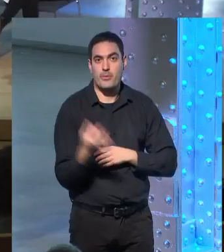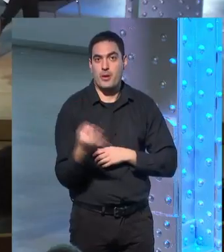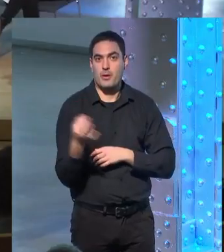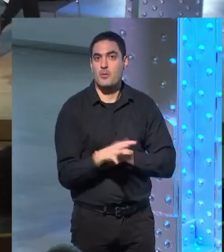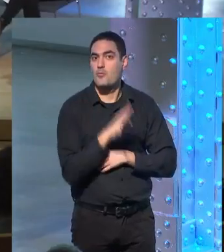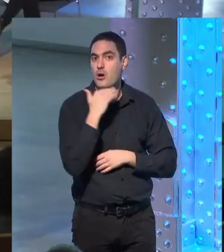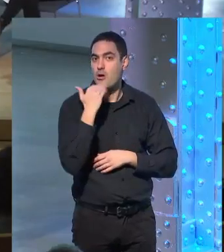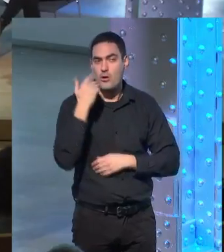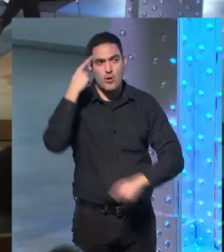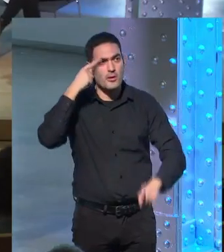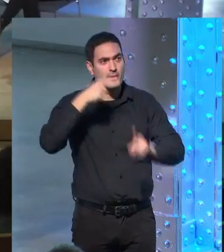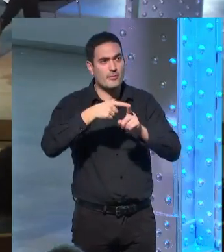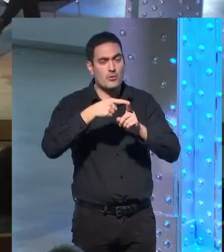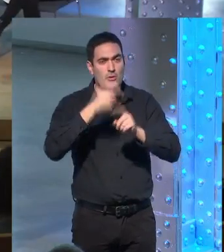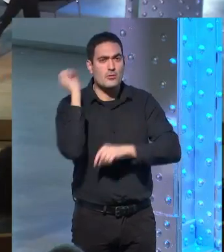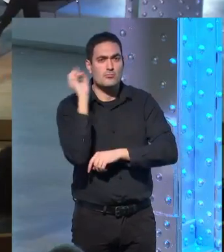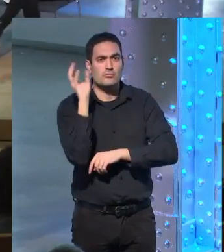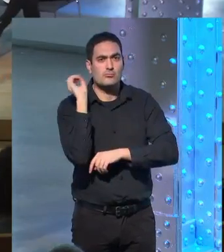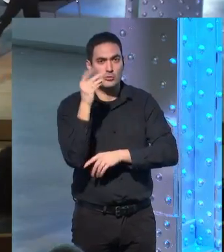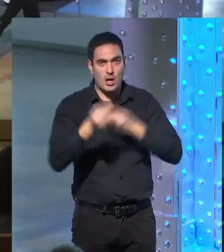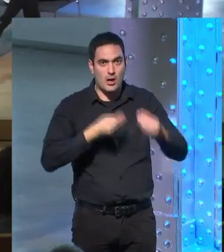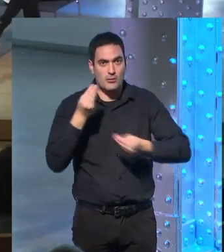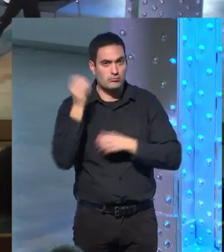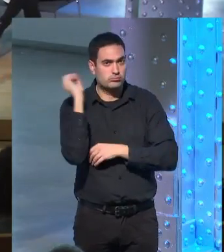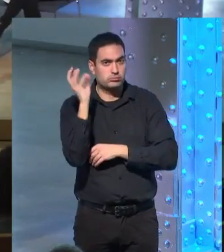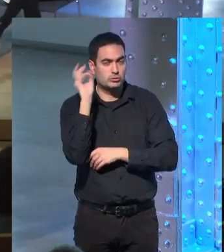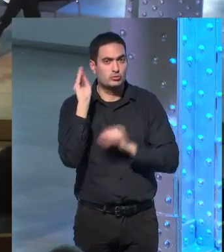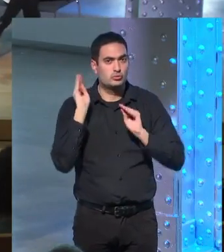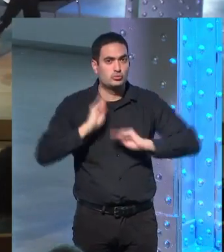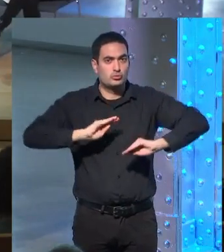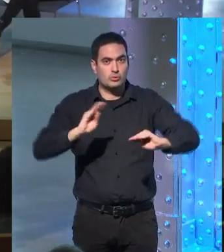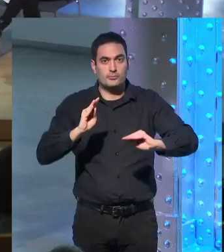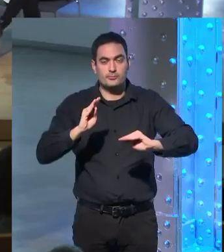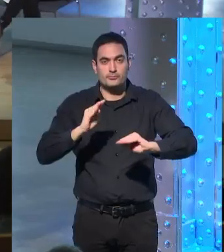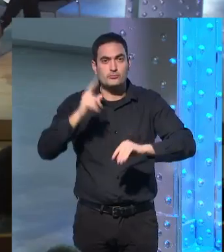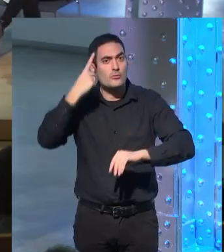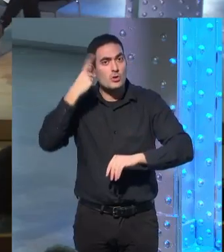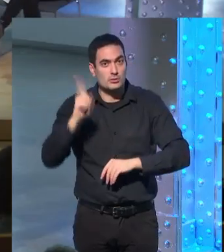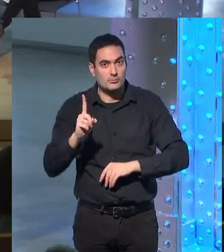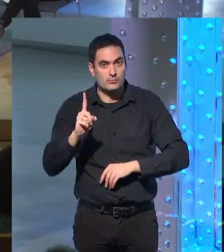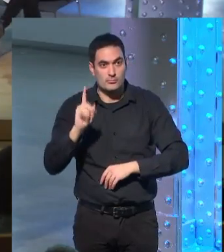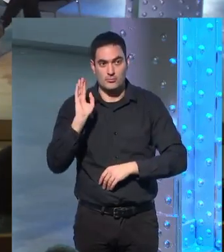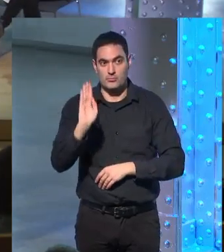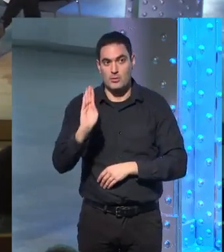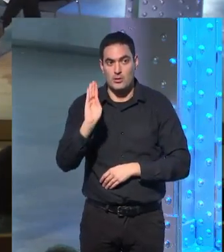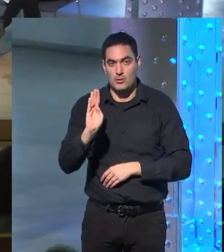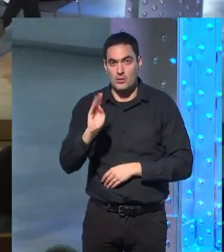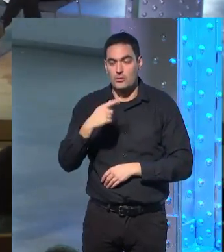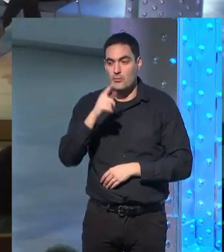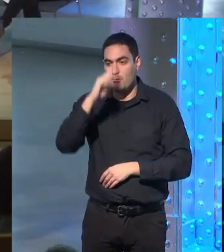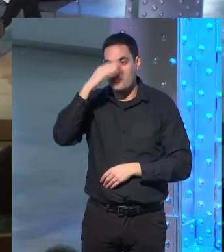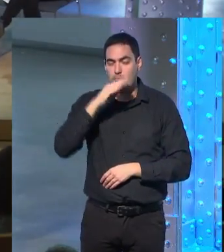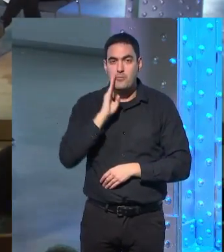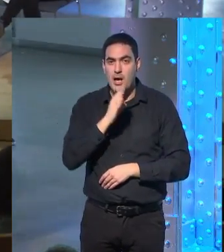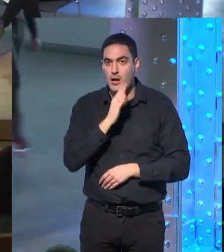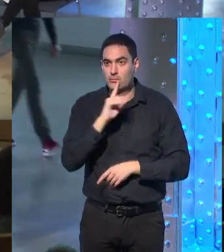es un poco el objetivo de todas las charlas que tú das. Ángel Pablo y Lifa, no sé si primero en la consulta te encuentras con